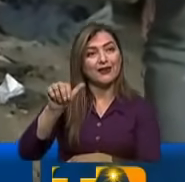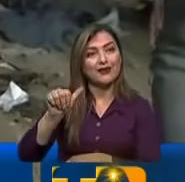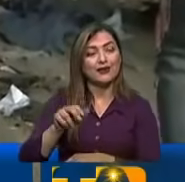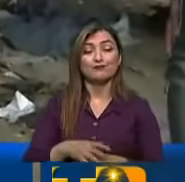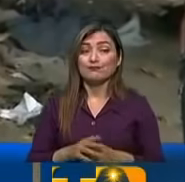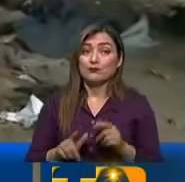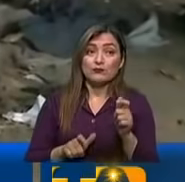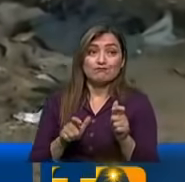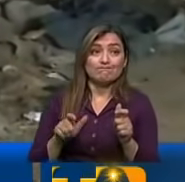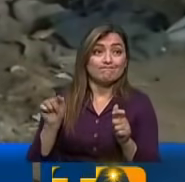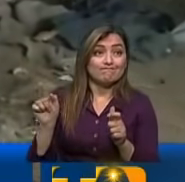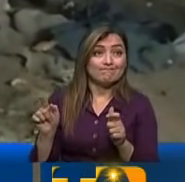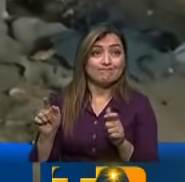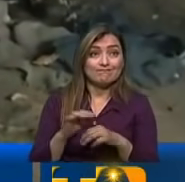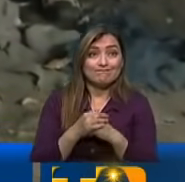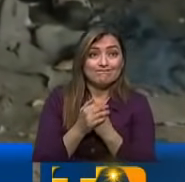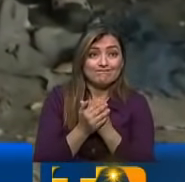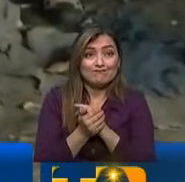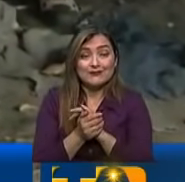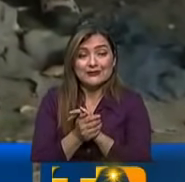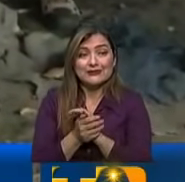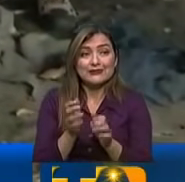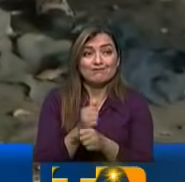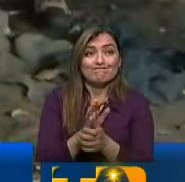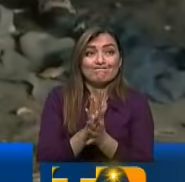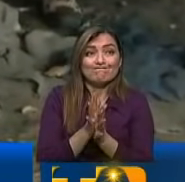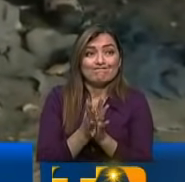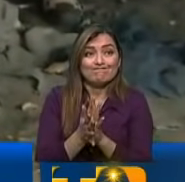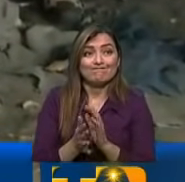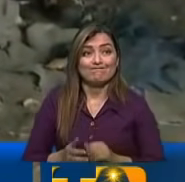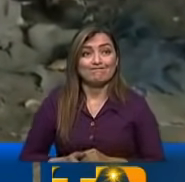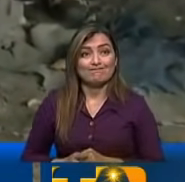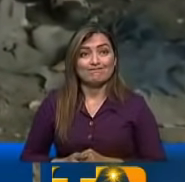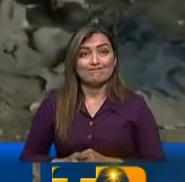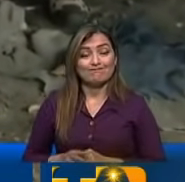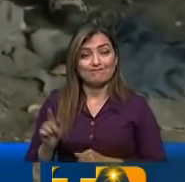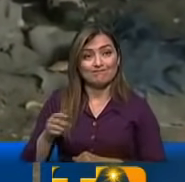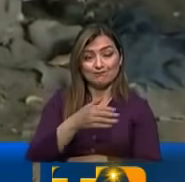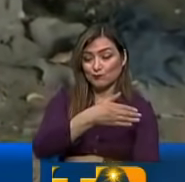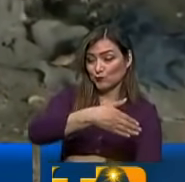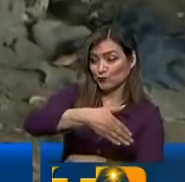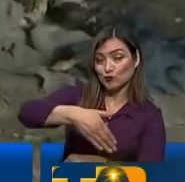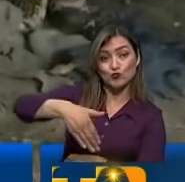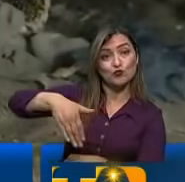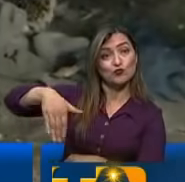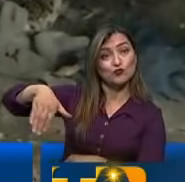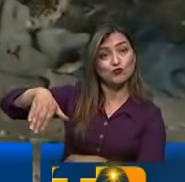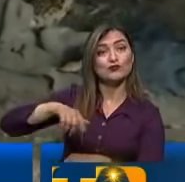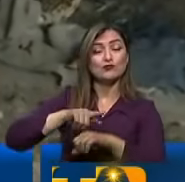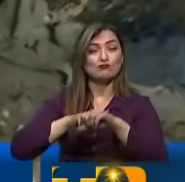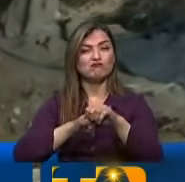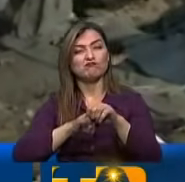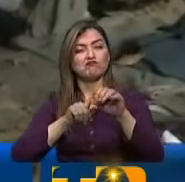las condiciones para generar inseguridad en las personas. En esta avenida, en momentos de horas